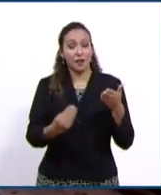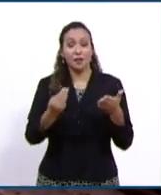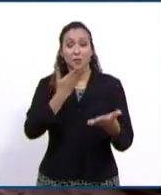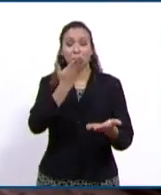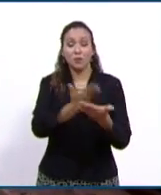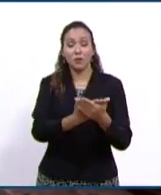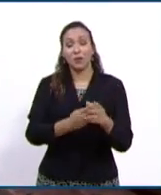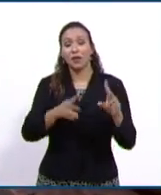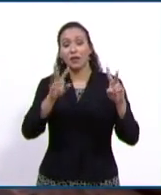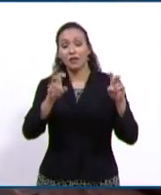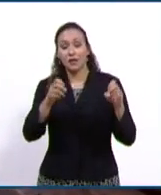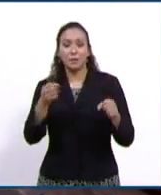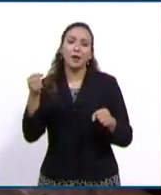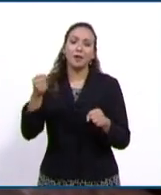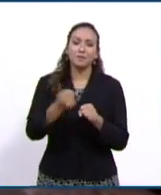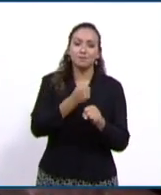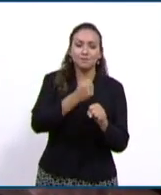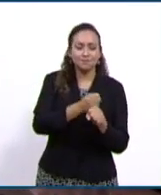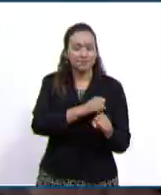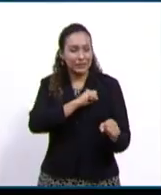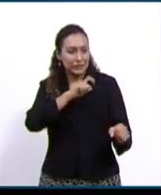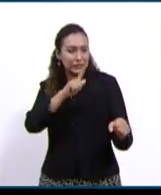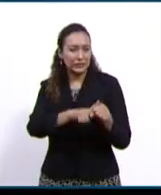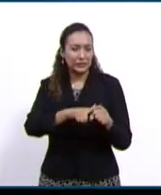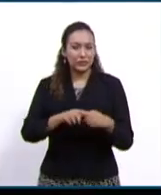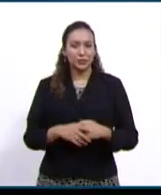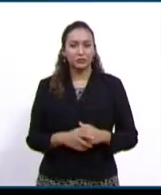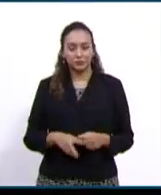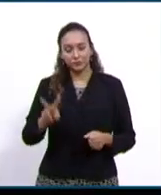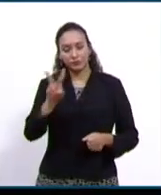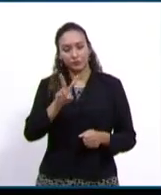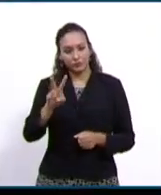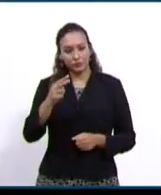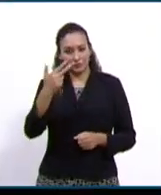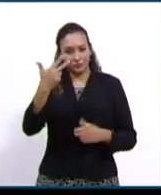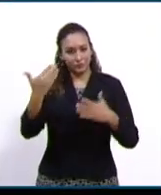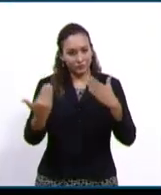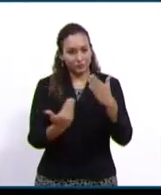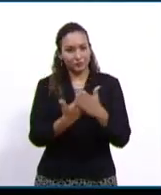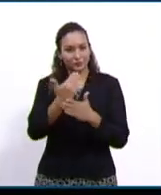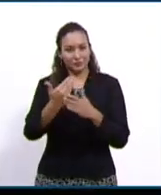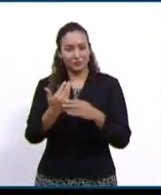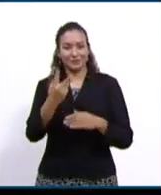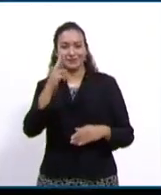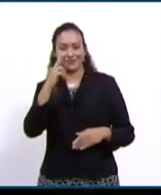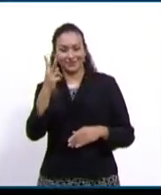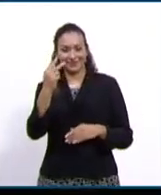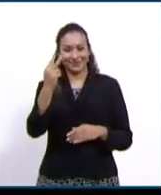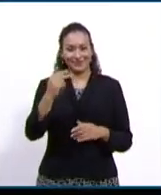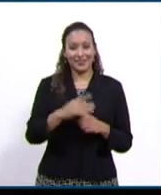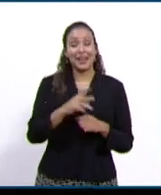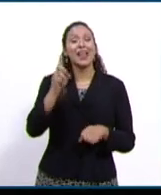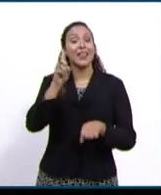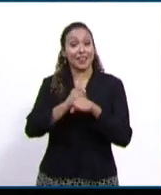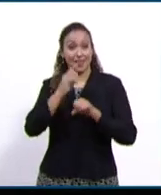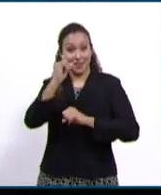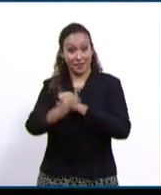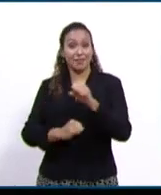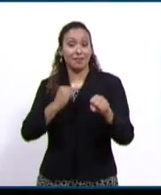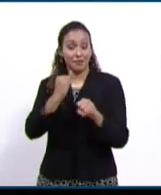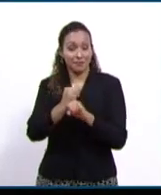materia de maltrato especial. El viernes, a las 8 de la mañana, una transmisión especial con motivo del Día Internacional de la